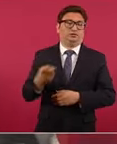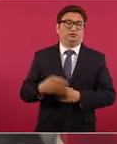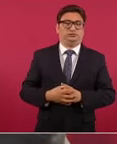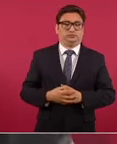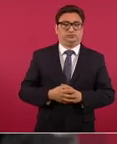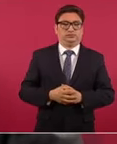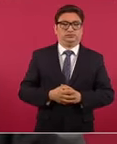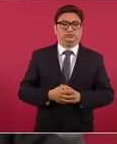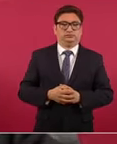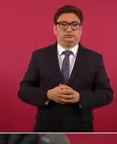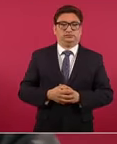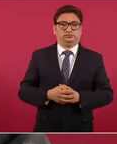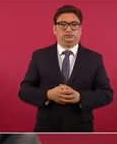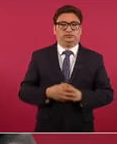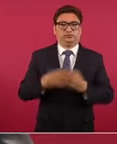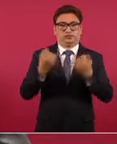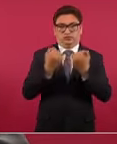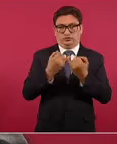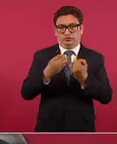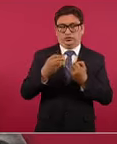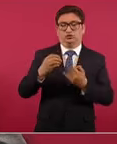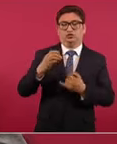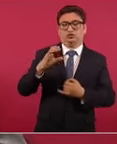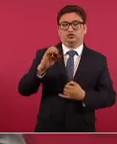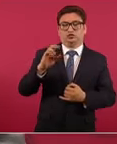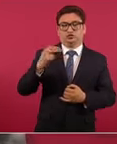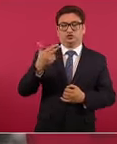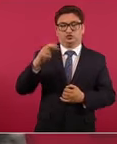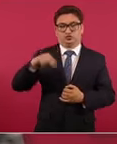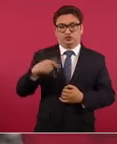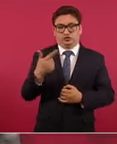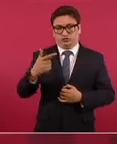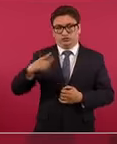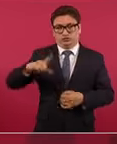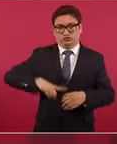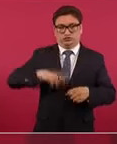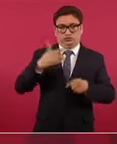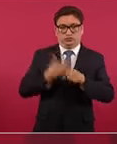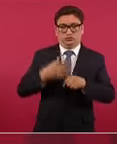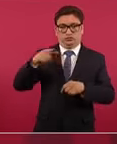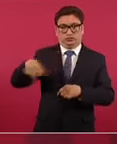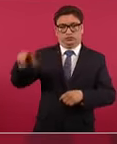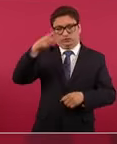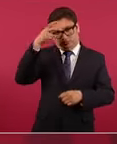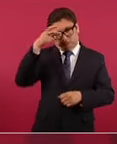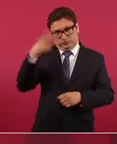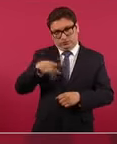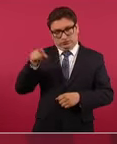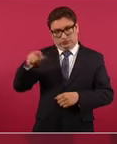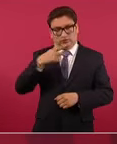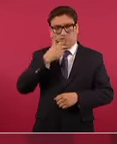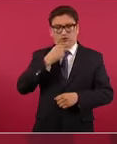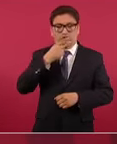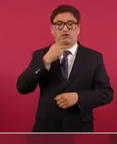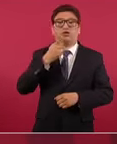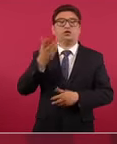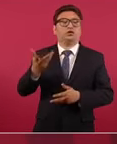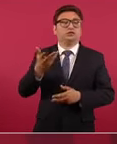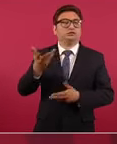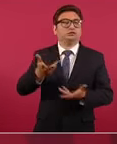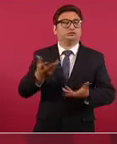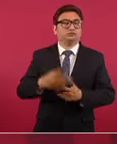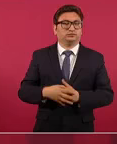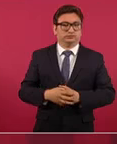que no el señor chong siendo gobernador de hidalgo desapareció